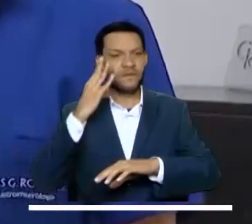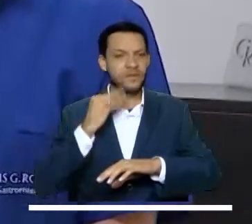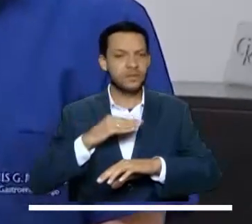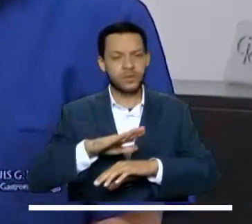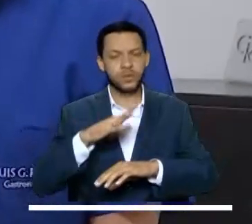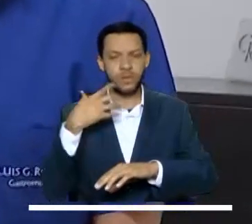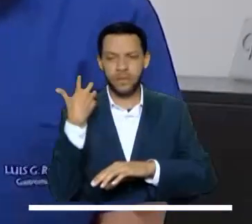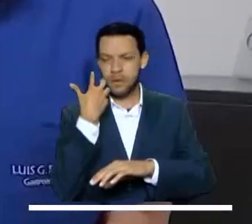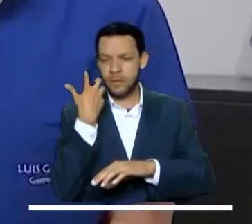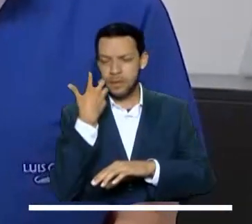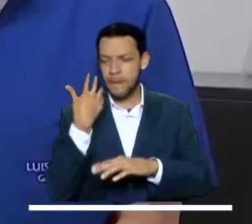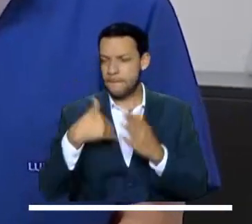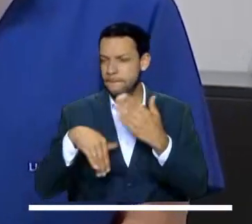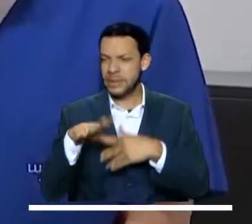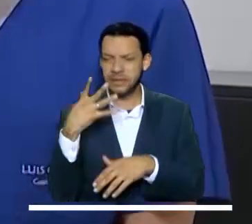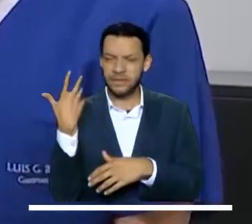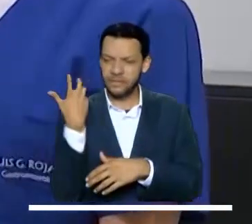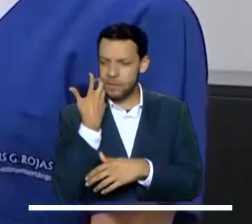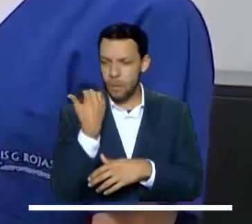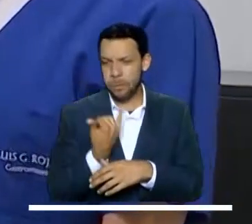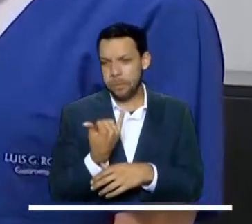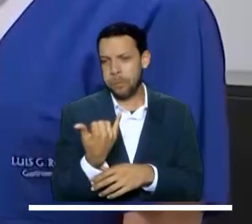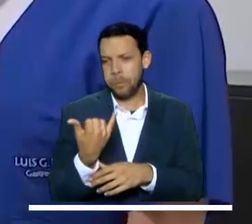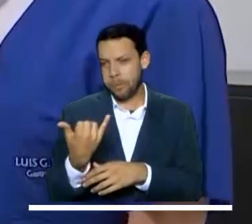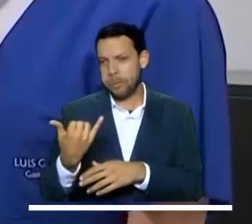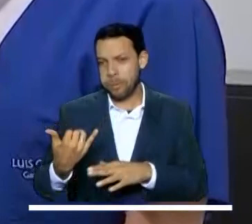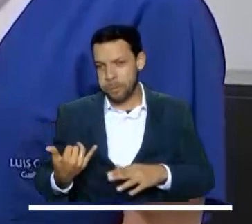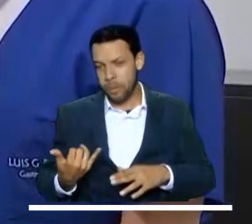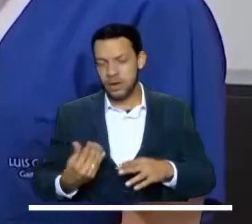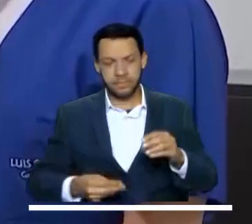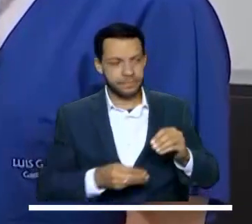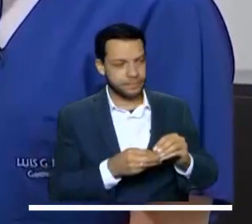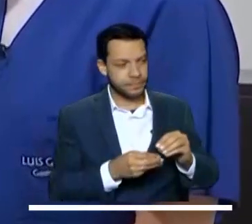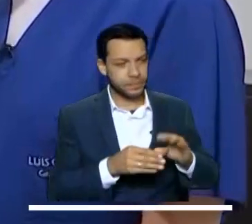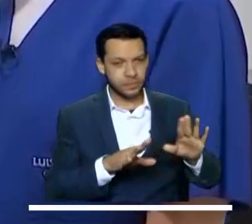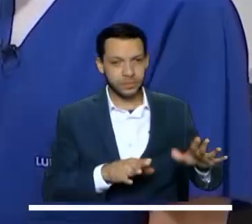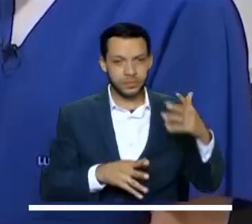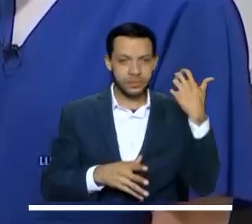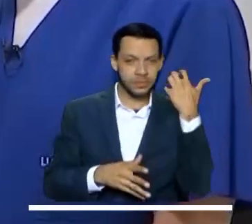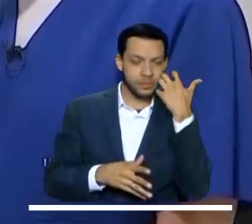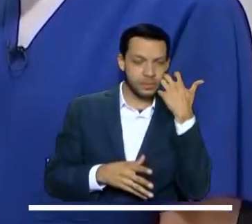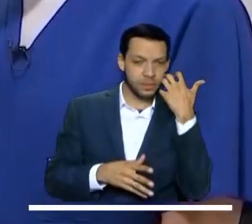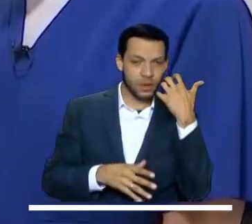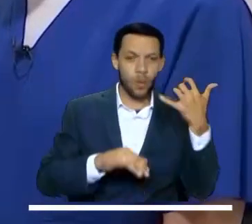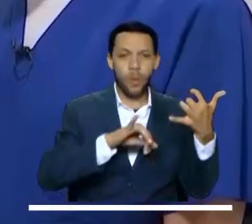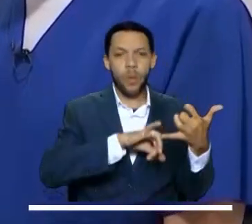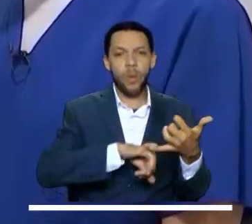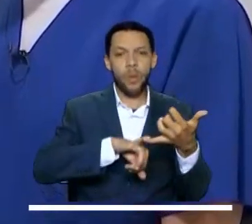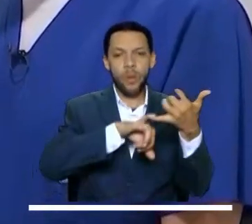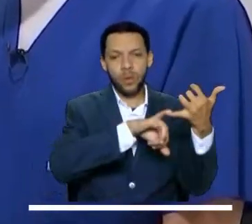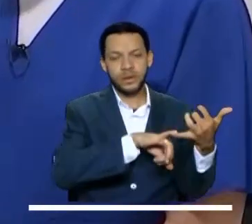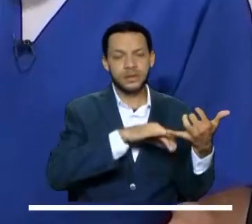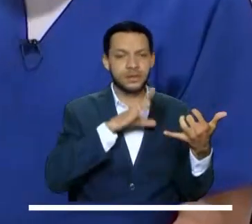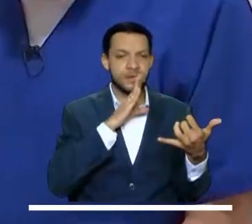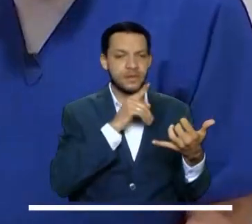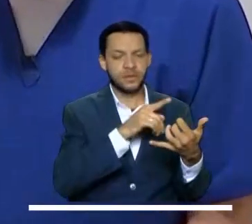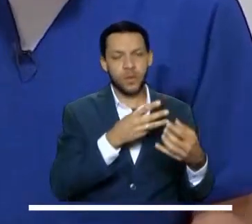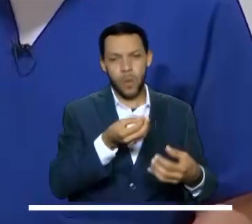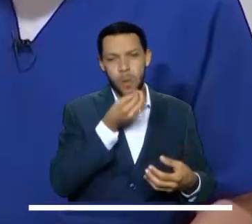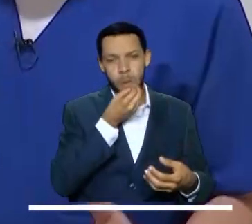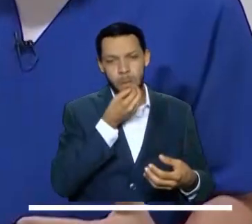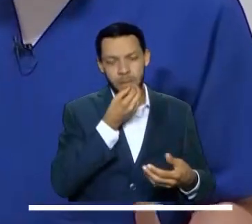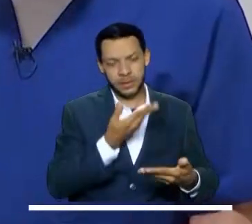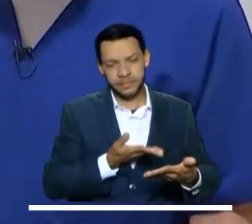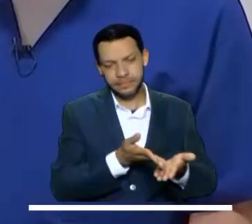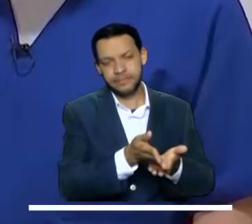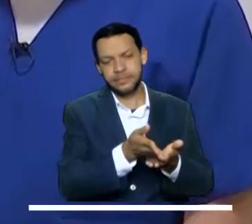con más frecuencia se sienten más enfermedades del aparato digestivo. Es decir, que la enfermedad gastrointestinal va de la mano con la alimentación, siempre. Va de la